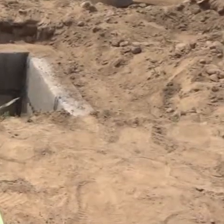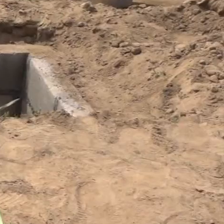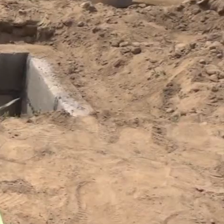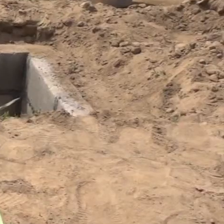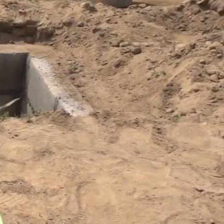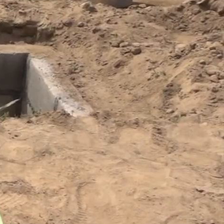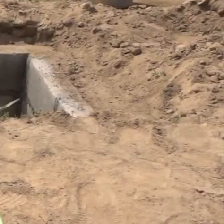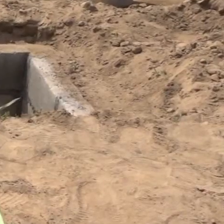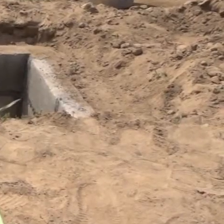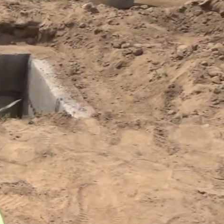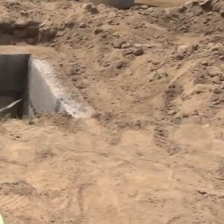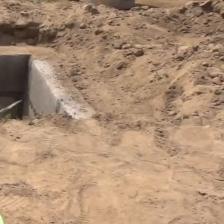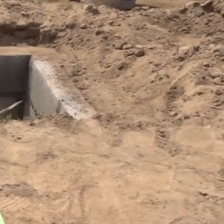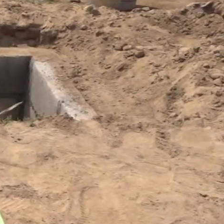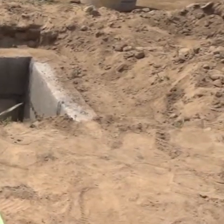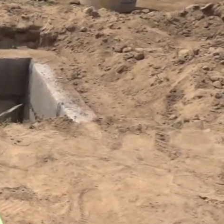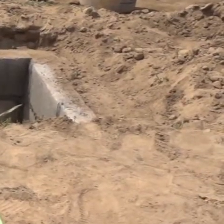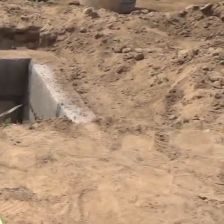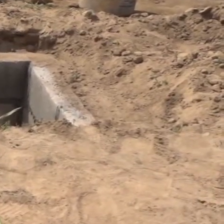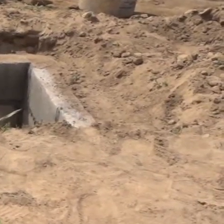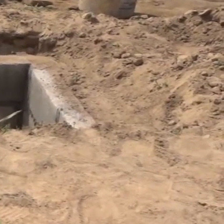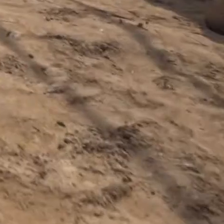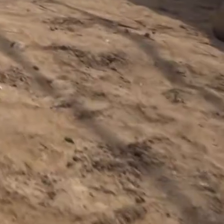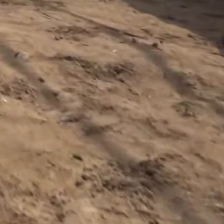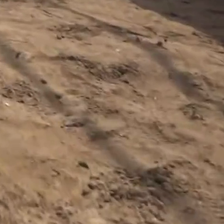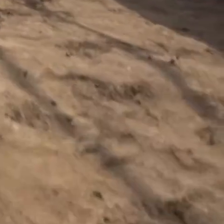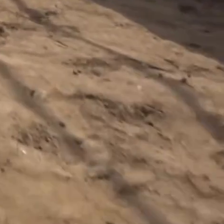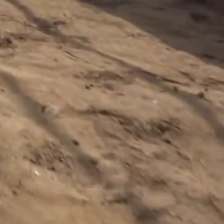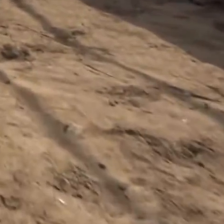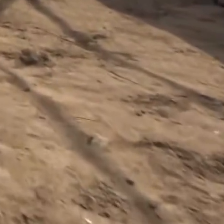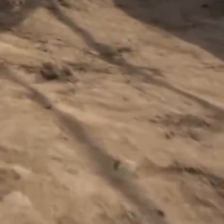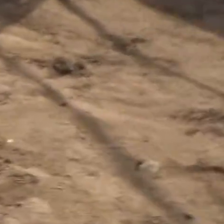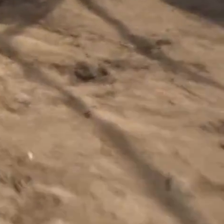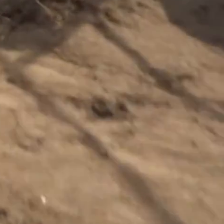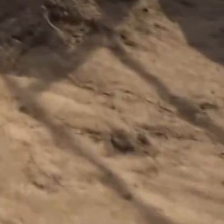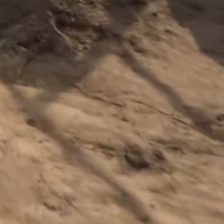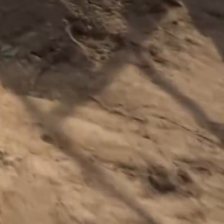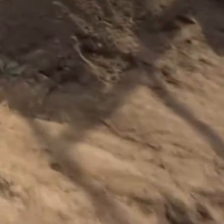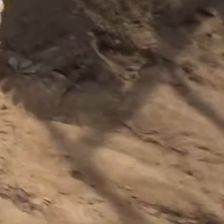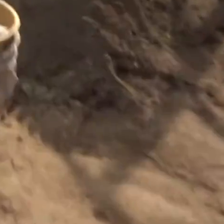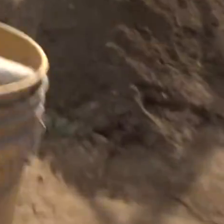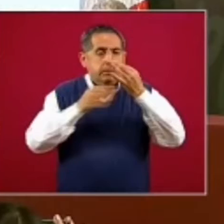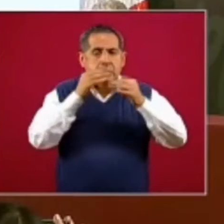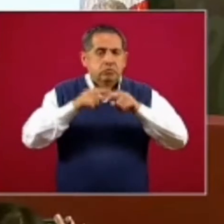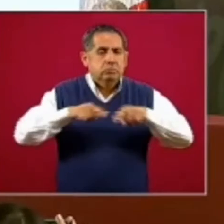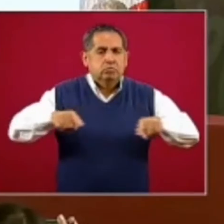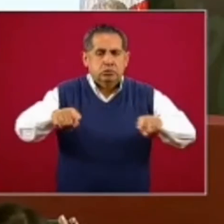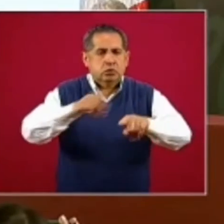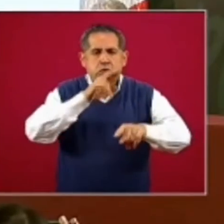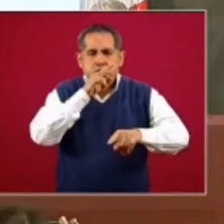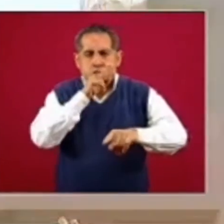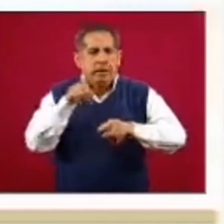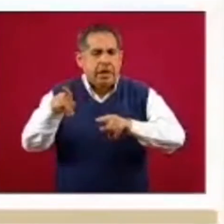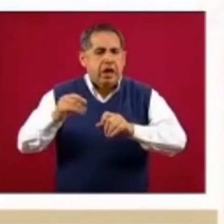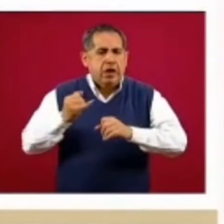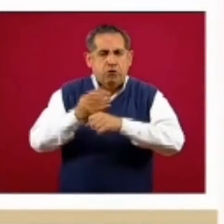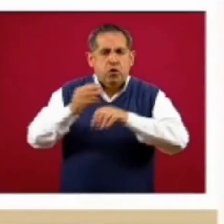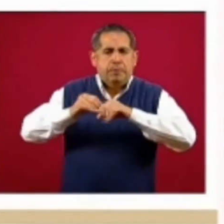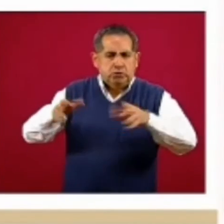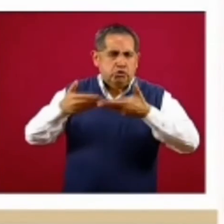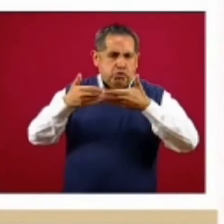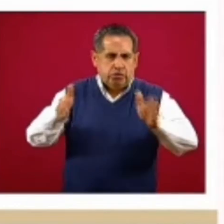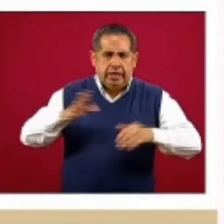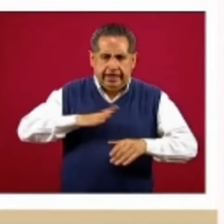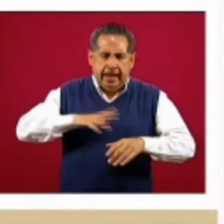fue de 368, de los cuales el Istmo reportó en los números oficiales 86. De esta forma es que Oaxaca se